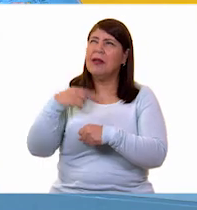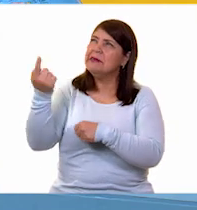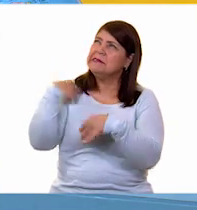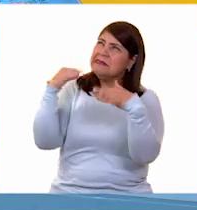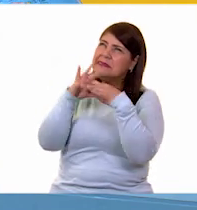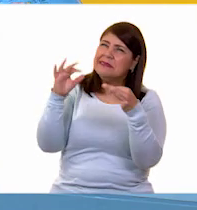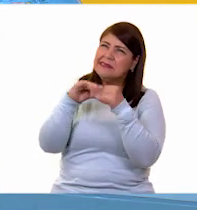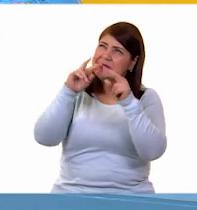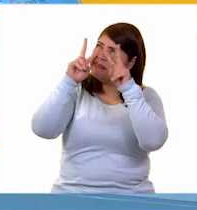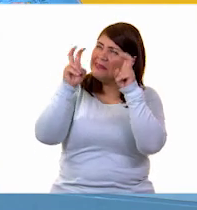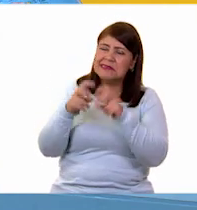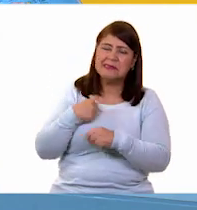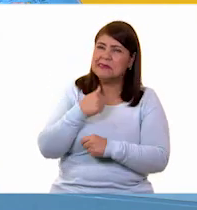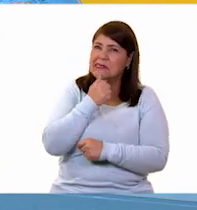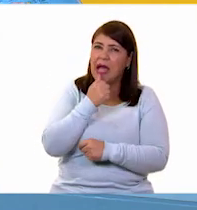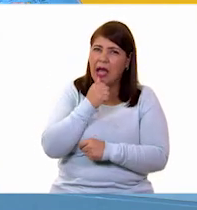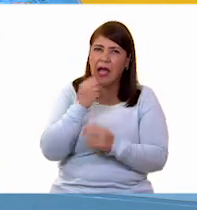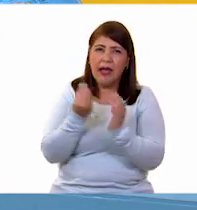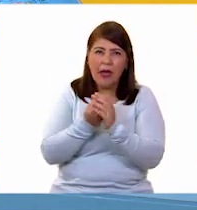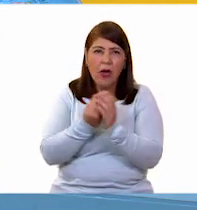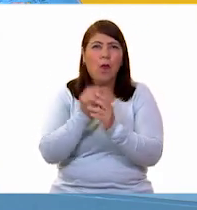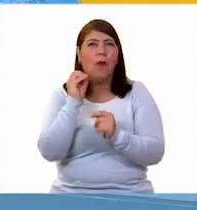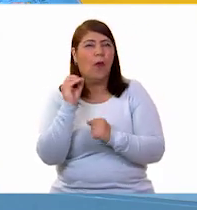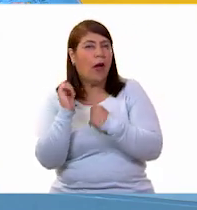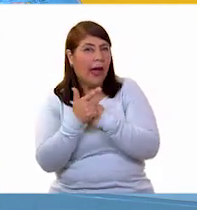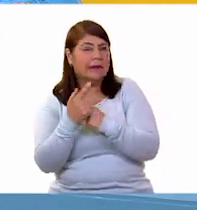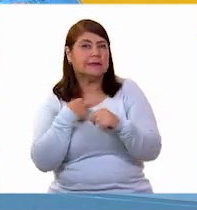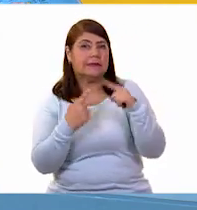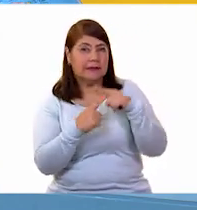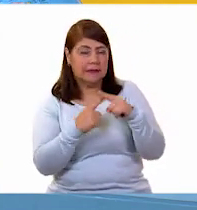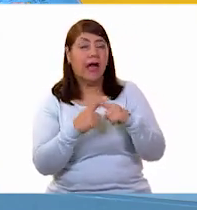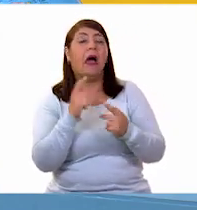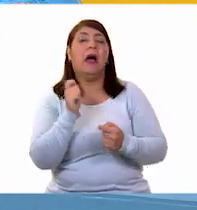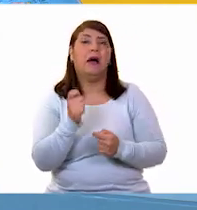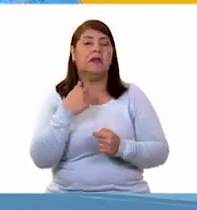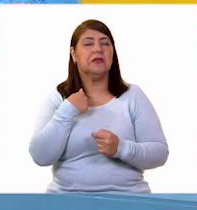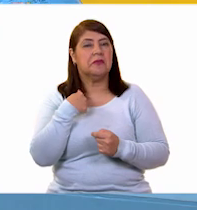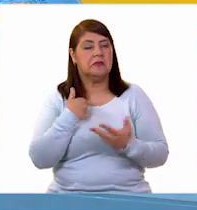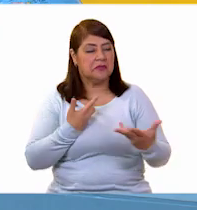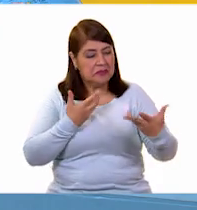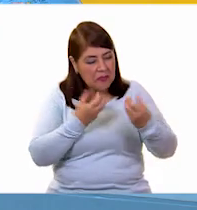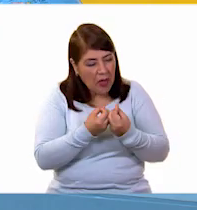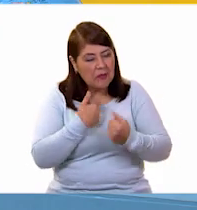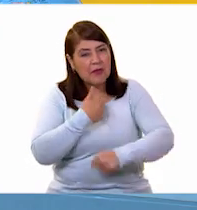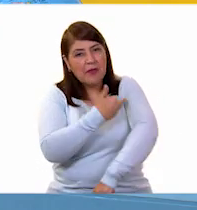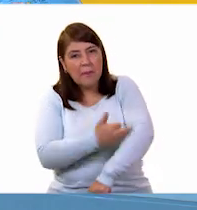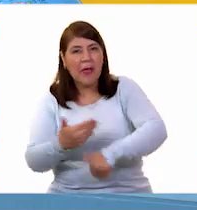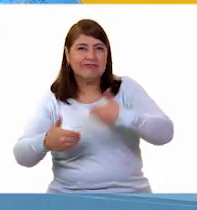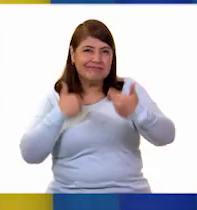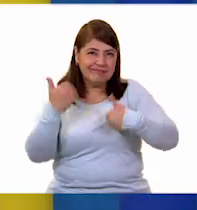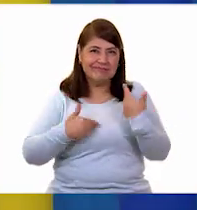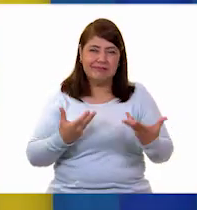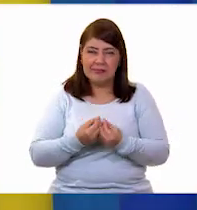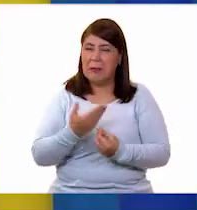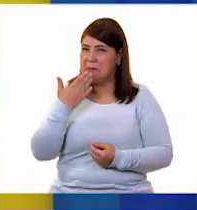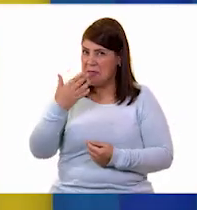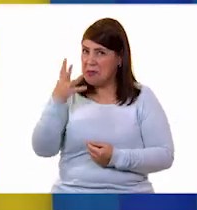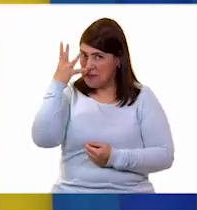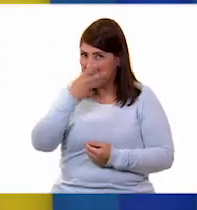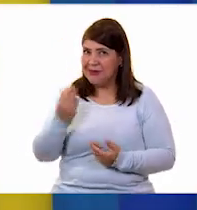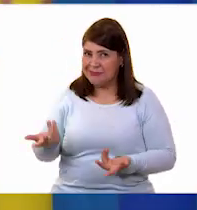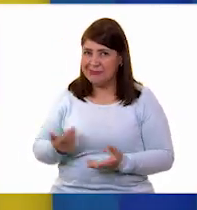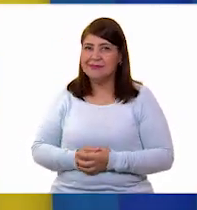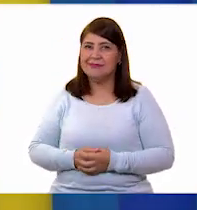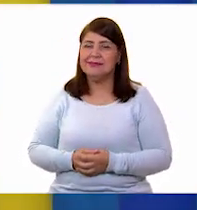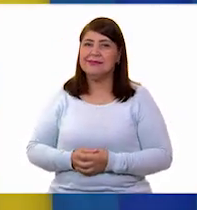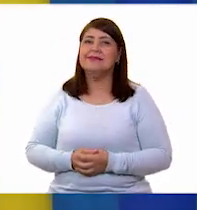explicara algunos temas que no entendía en clase o la tarea. Y eran momentos que pasábamos en familia juntos, muy divertidos. ¡Ay, qué bonito! Uh-huh. Así